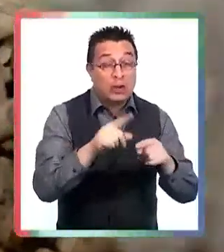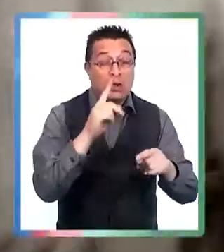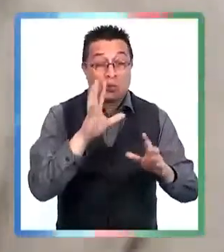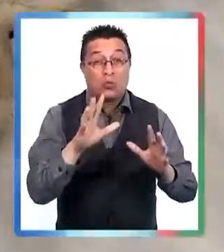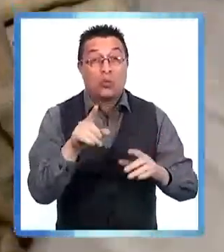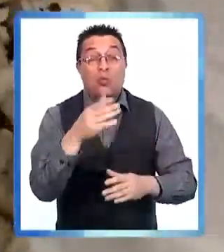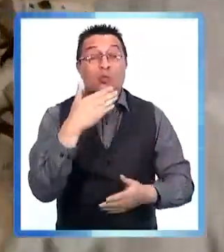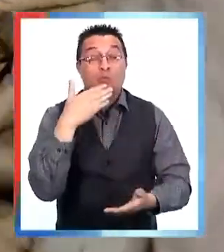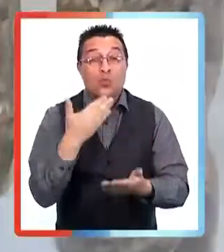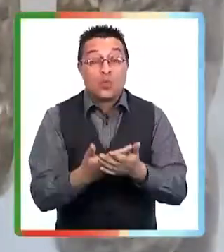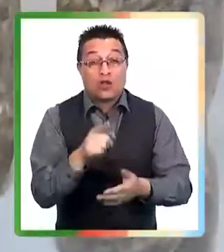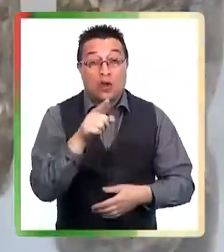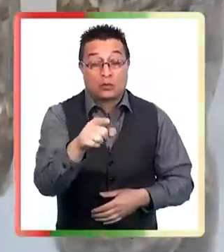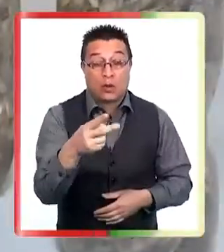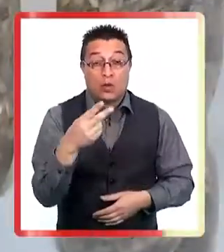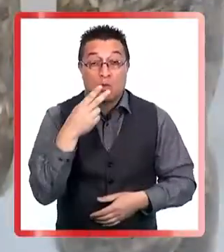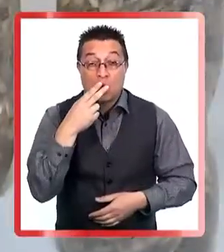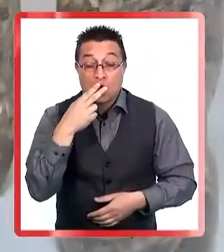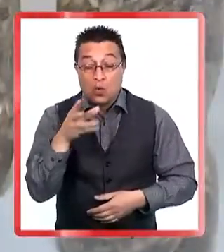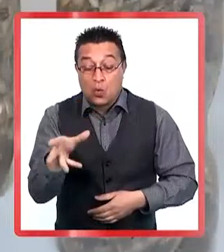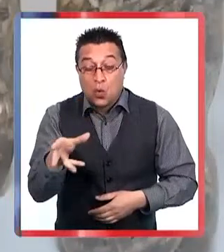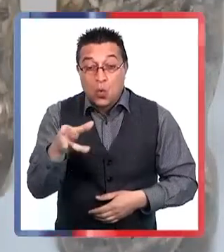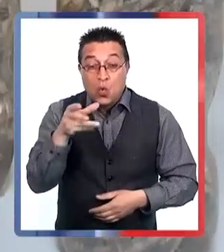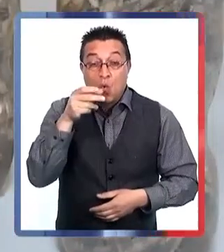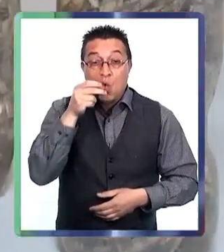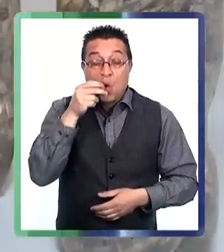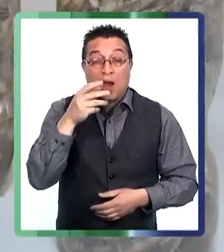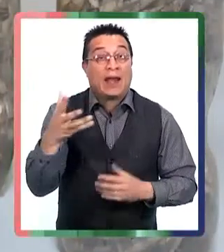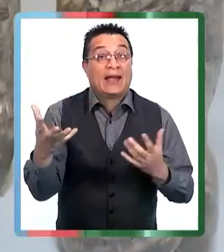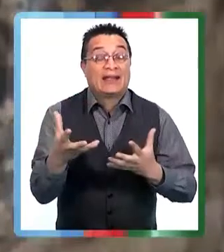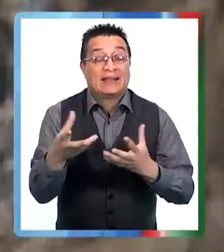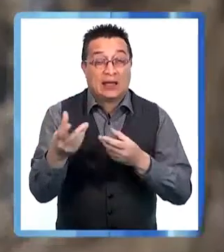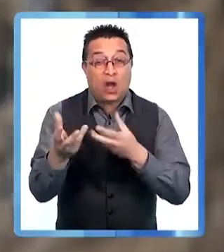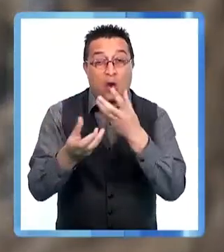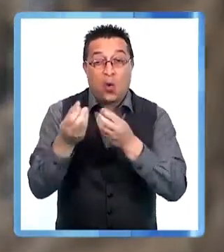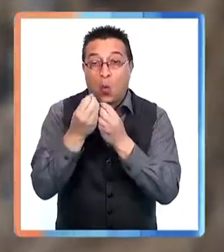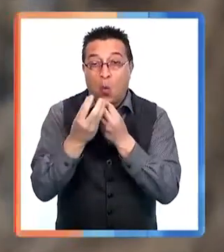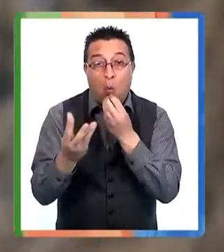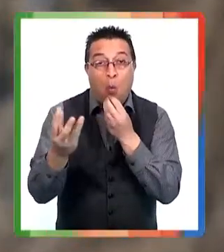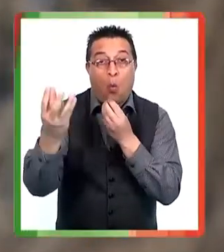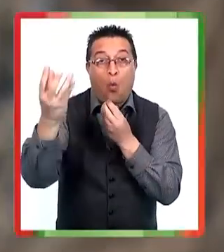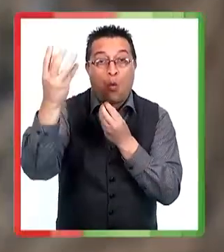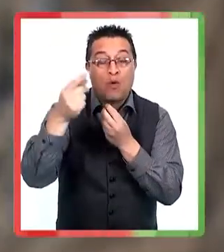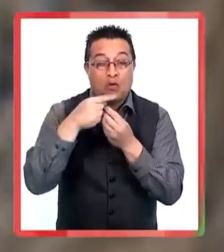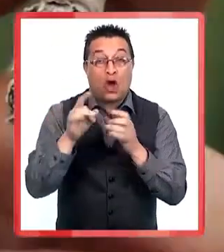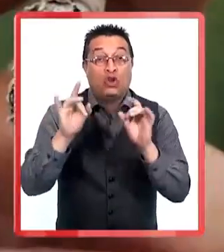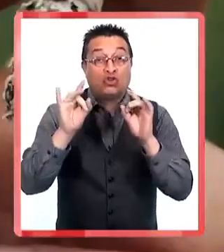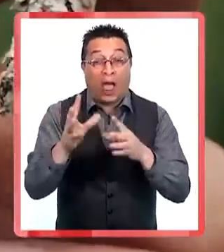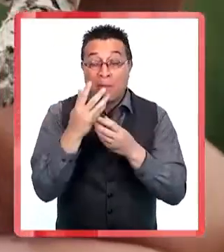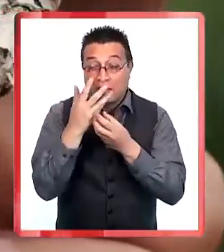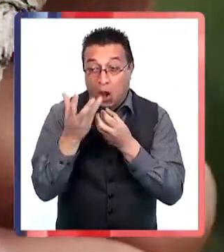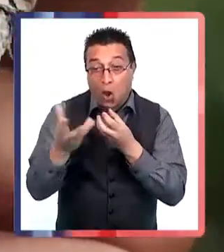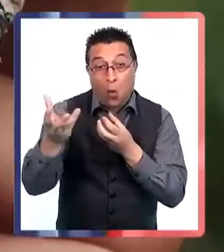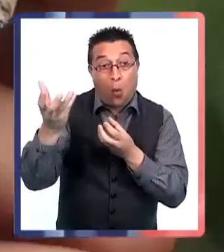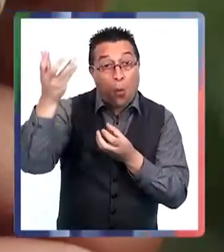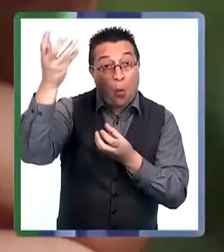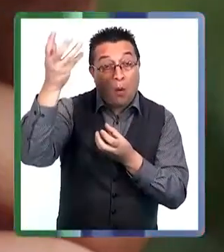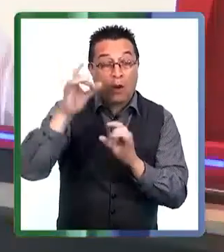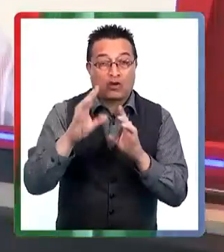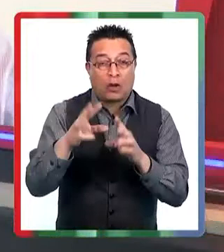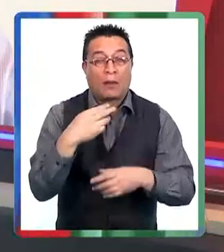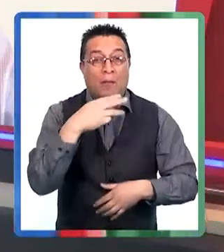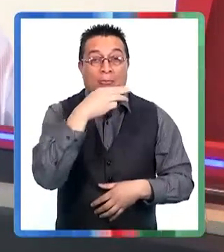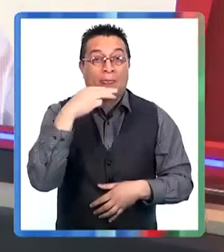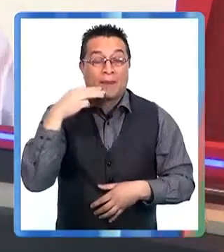uno quema el tabaco, porque en el fondo lo que hace es quemar y generar humo, no solamente es el humo, no solamente es